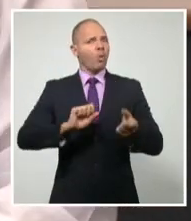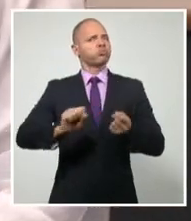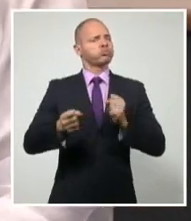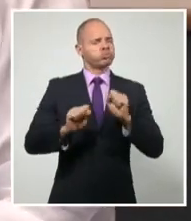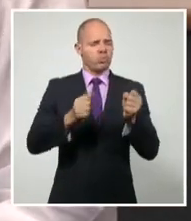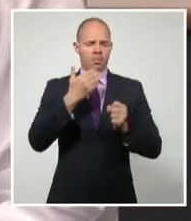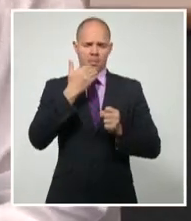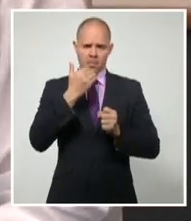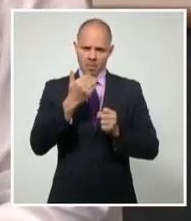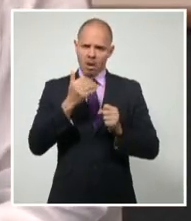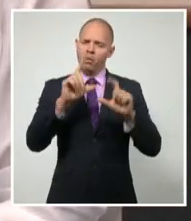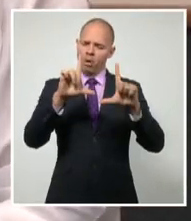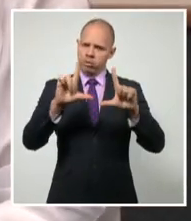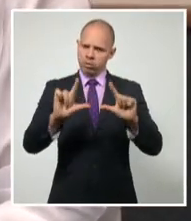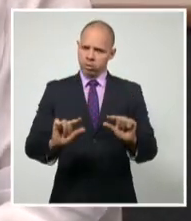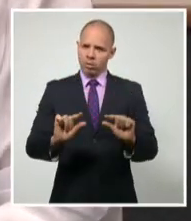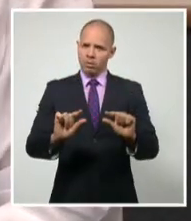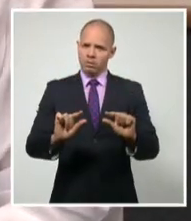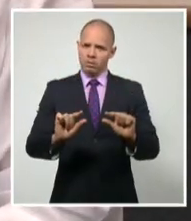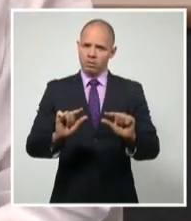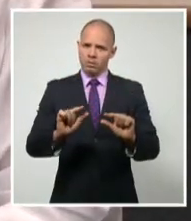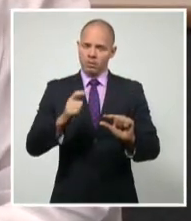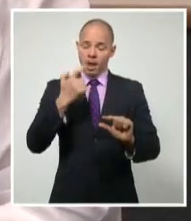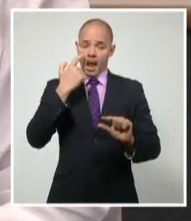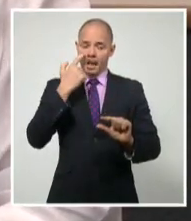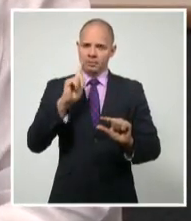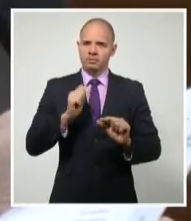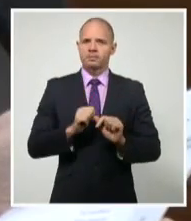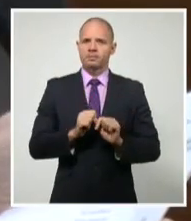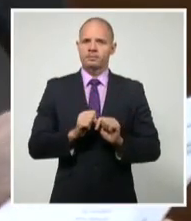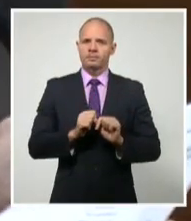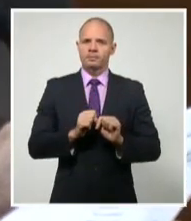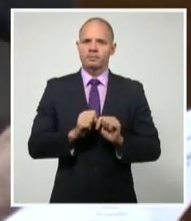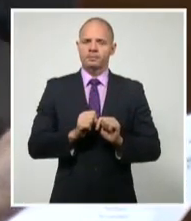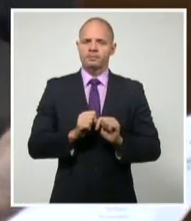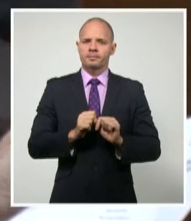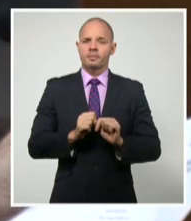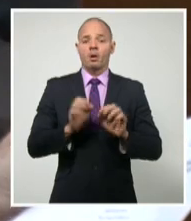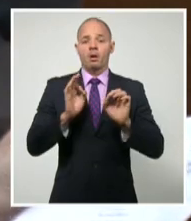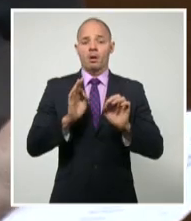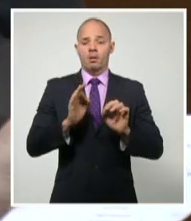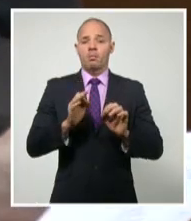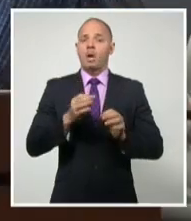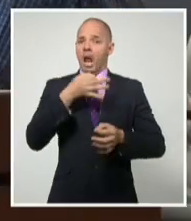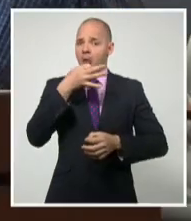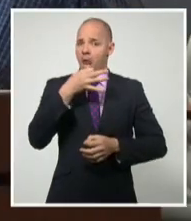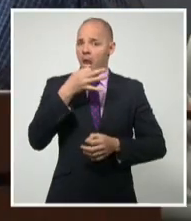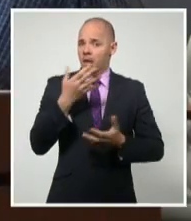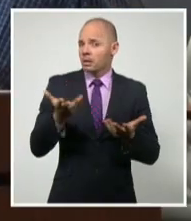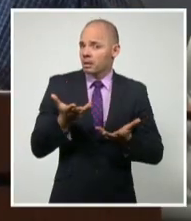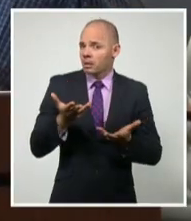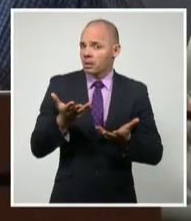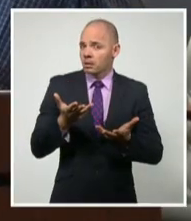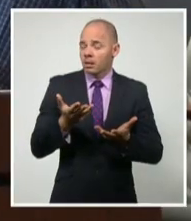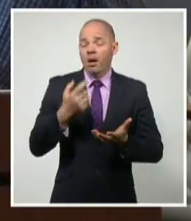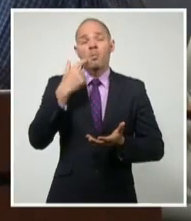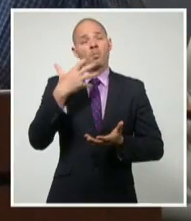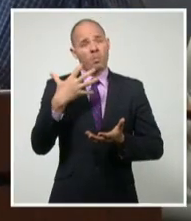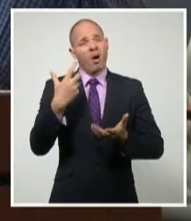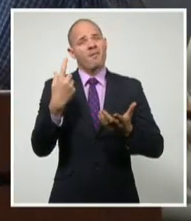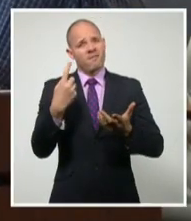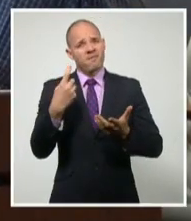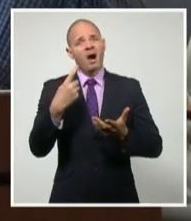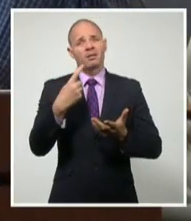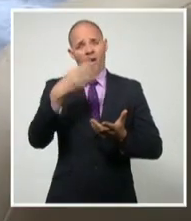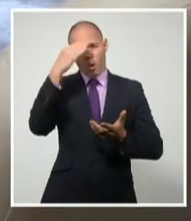ya de menos complejidad. Díaz-Canel convocó a mantener las medidas de control implementadas en el